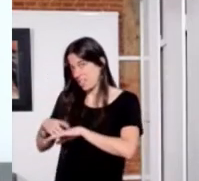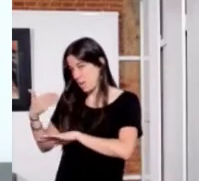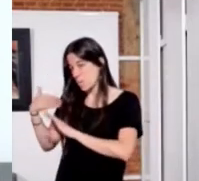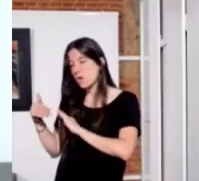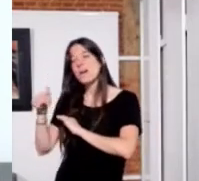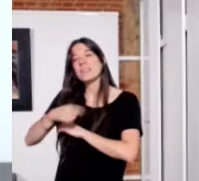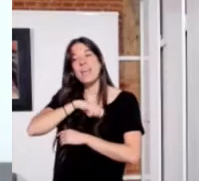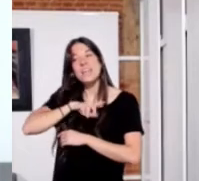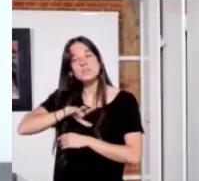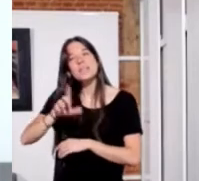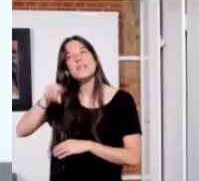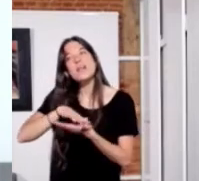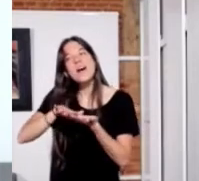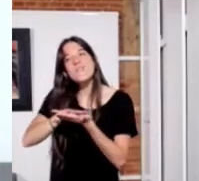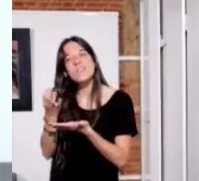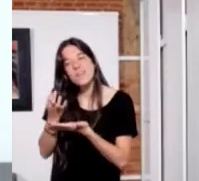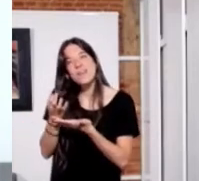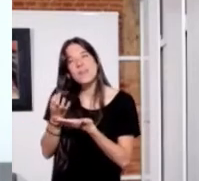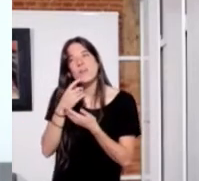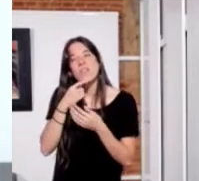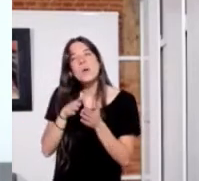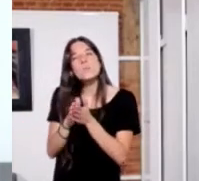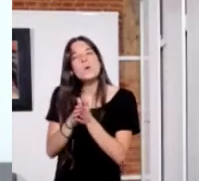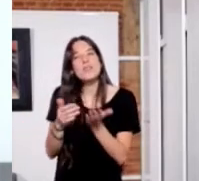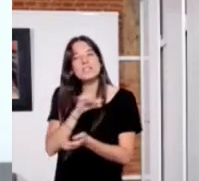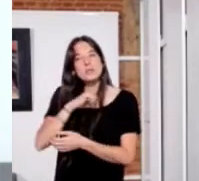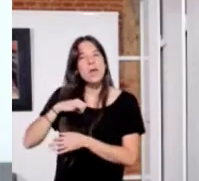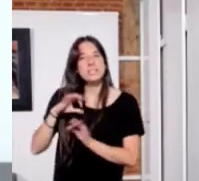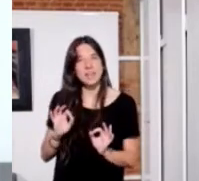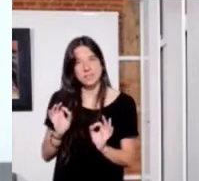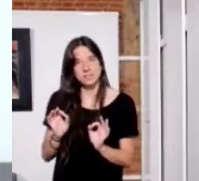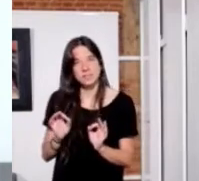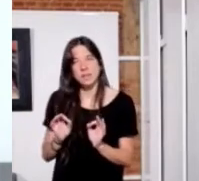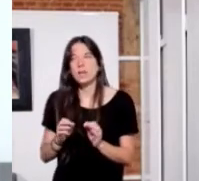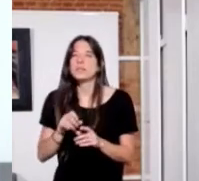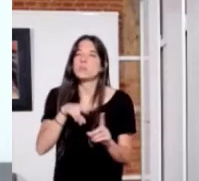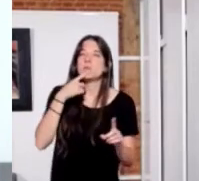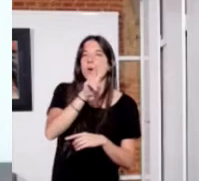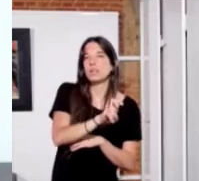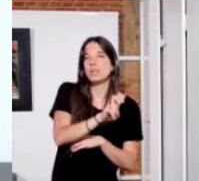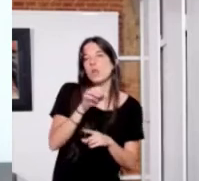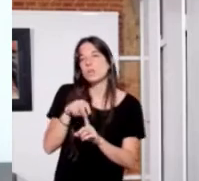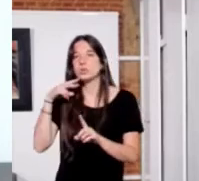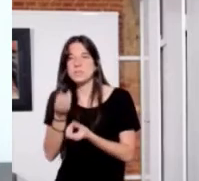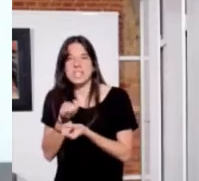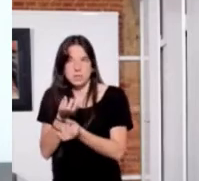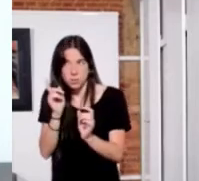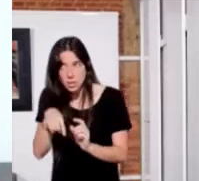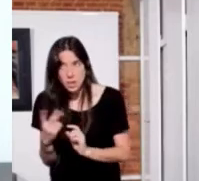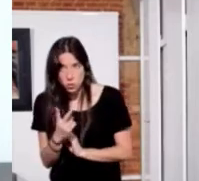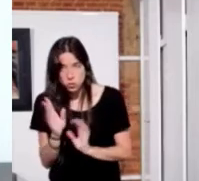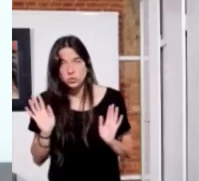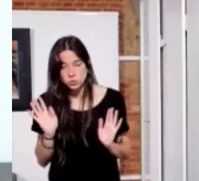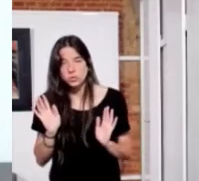España, también responde a motivaciones individualistas, tanto utilitarias como expresivas.